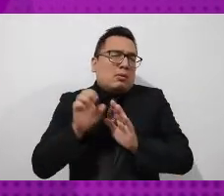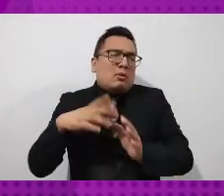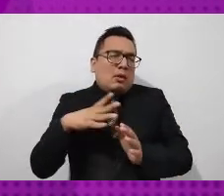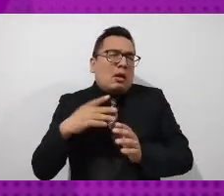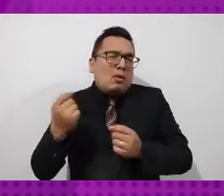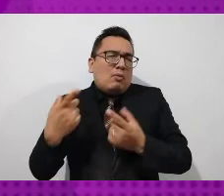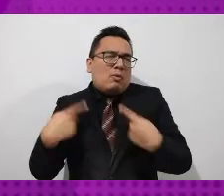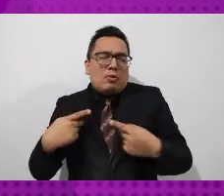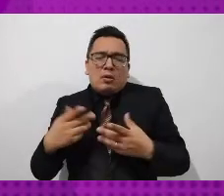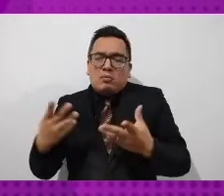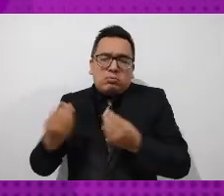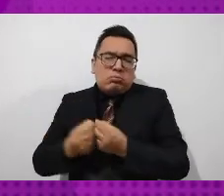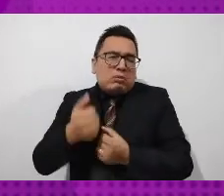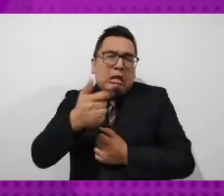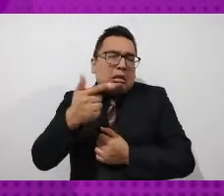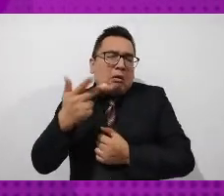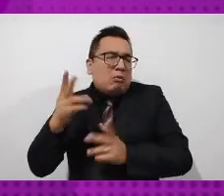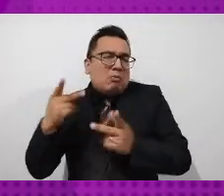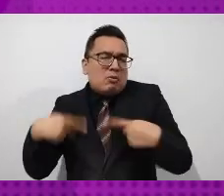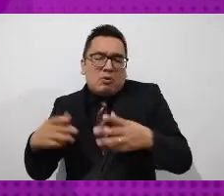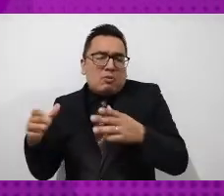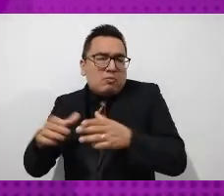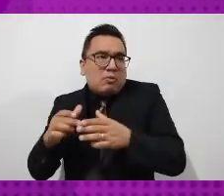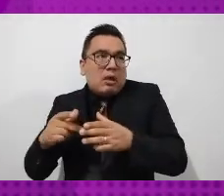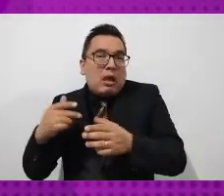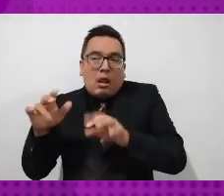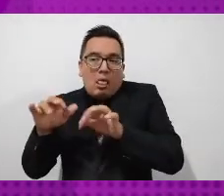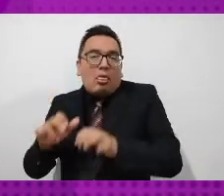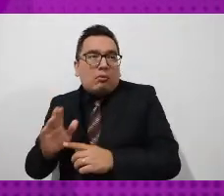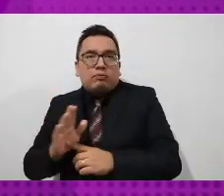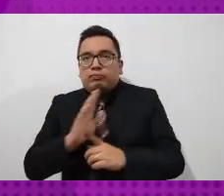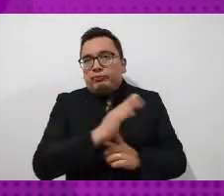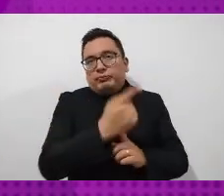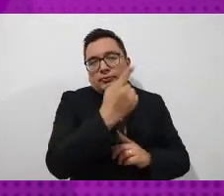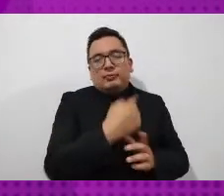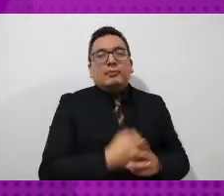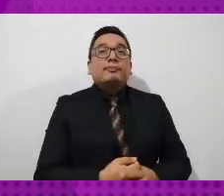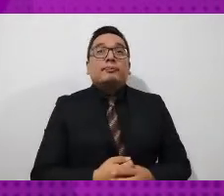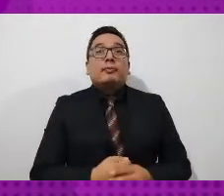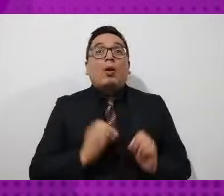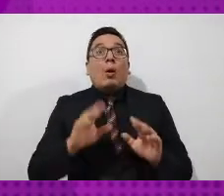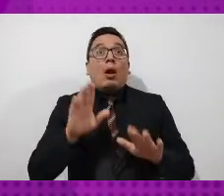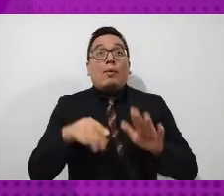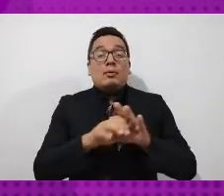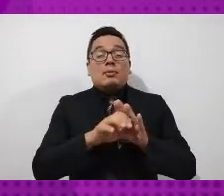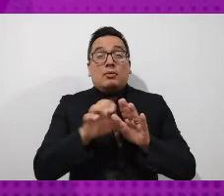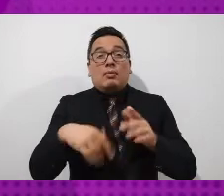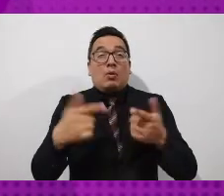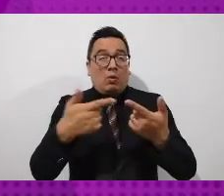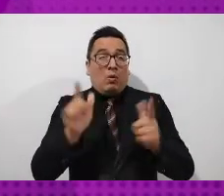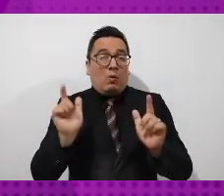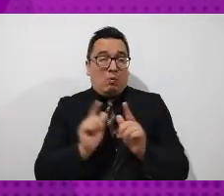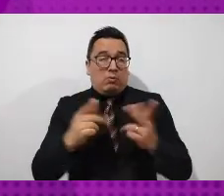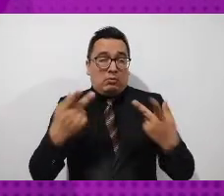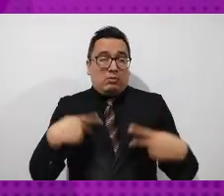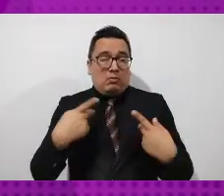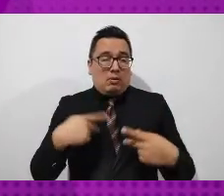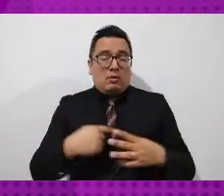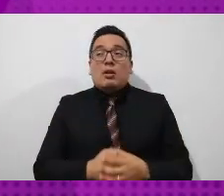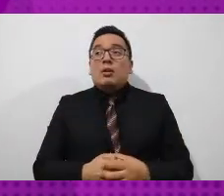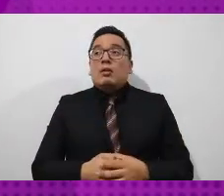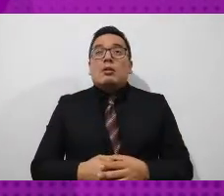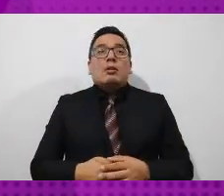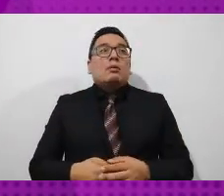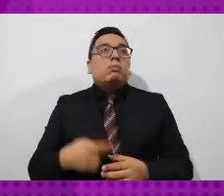que también las presenten más personas. Inclusive hemos tenido grupos de ciudadanos, ciudadanas, que las